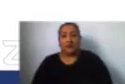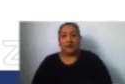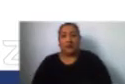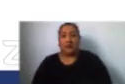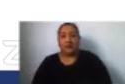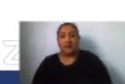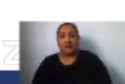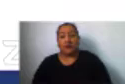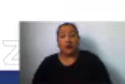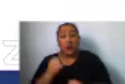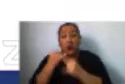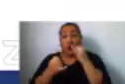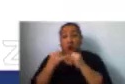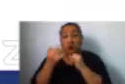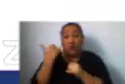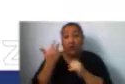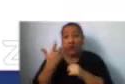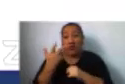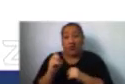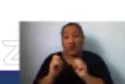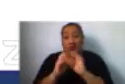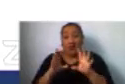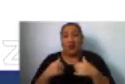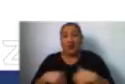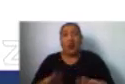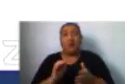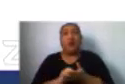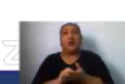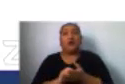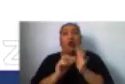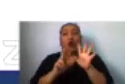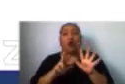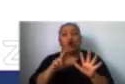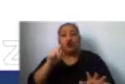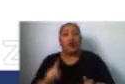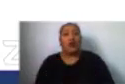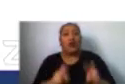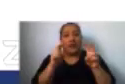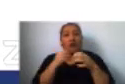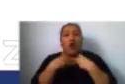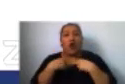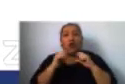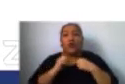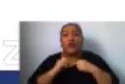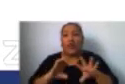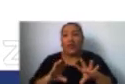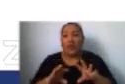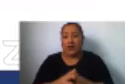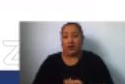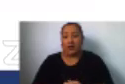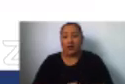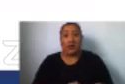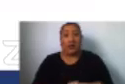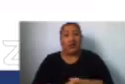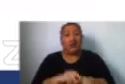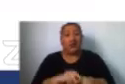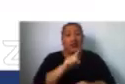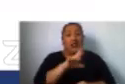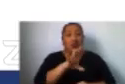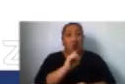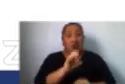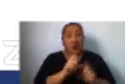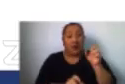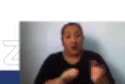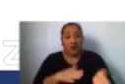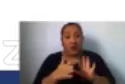los últimos 30 días hemos tenido más de 8.000 casos contagiados. Hemos pasado de 150